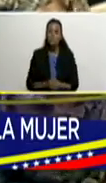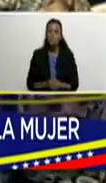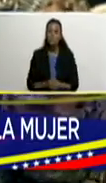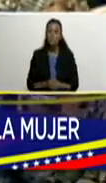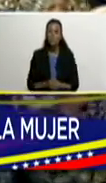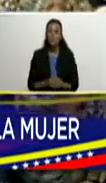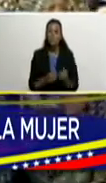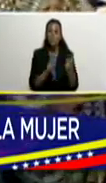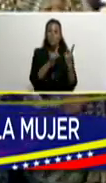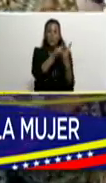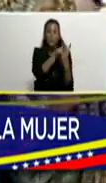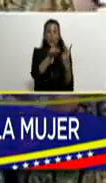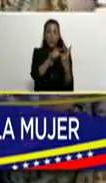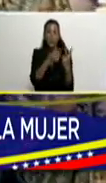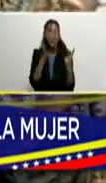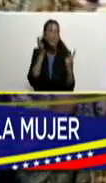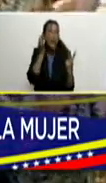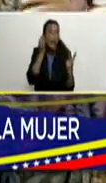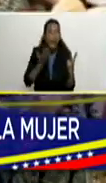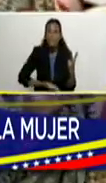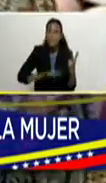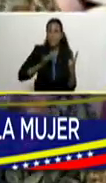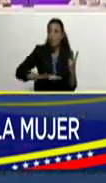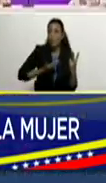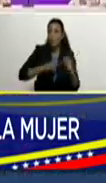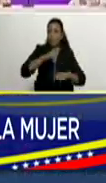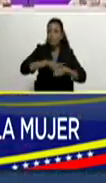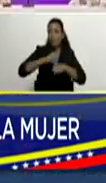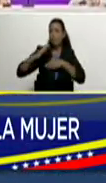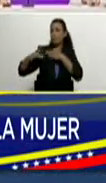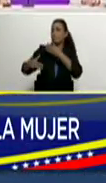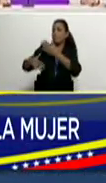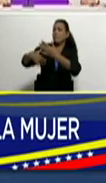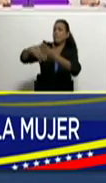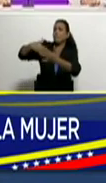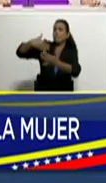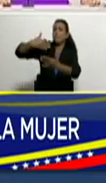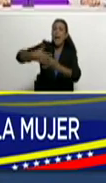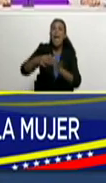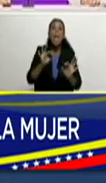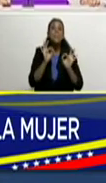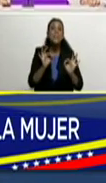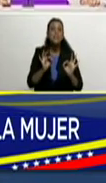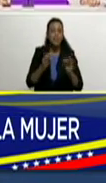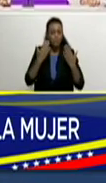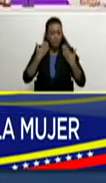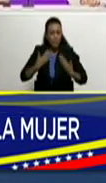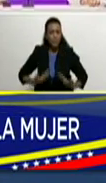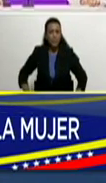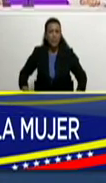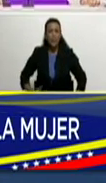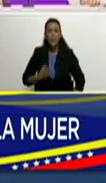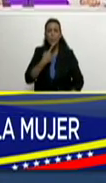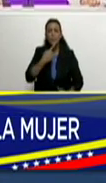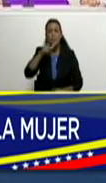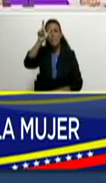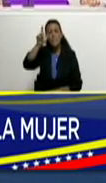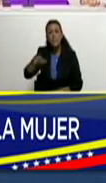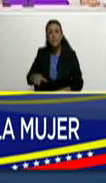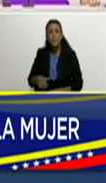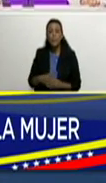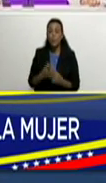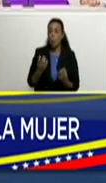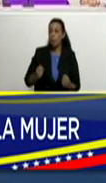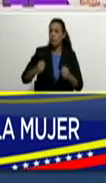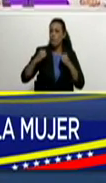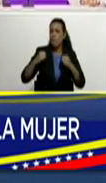Dos guerreras de estos tiempos especialmente humanos, como dijera el cantor. Dos